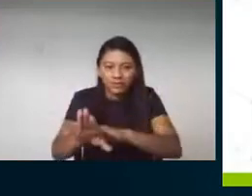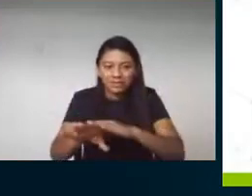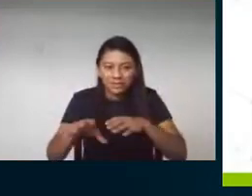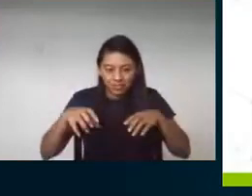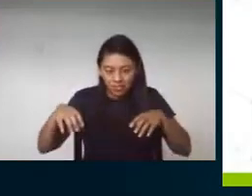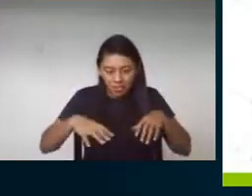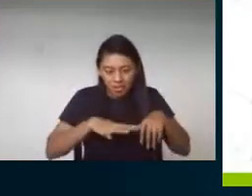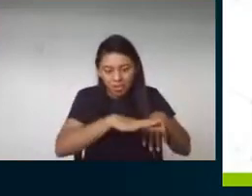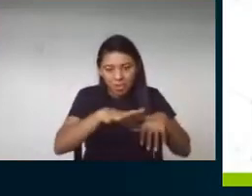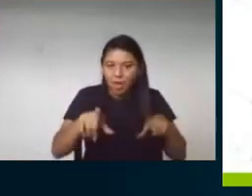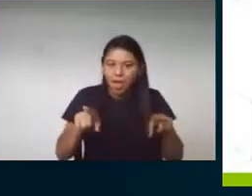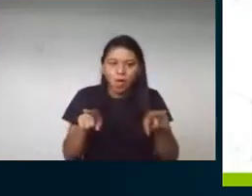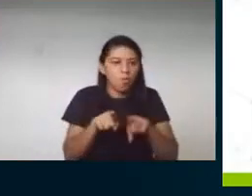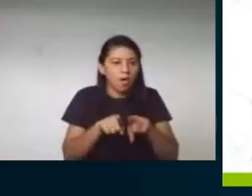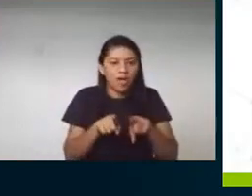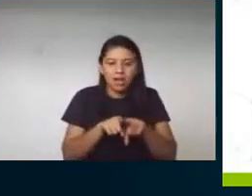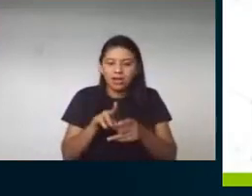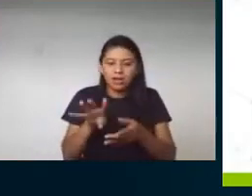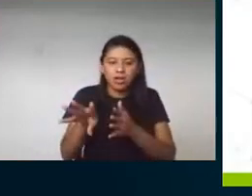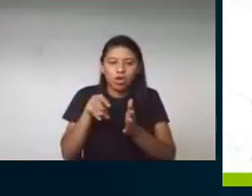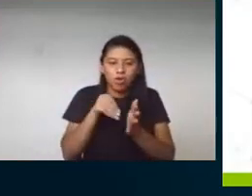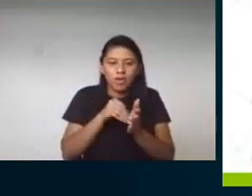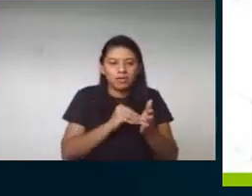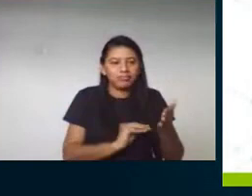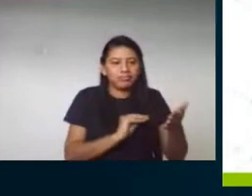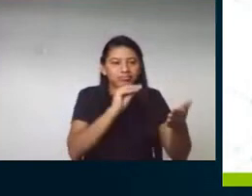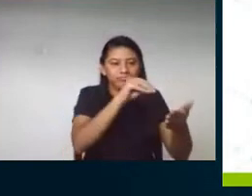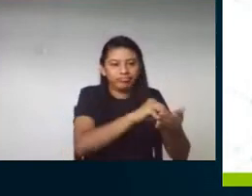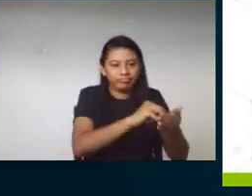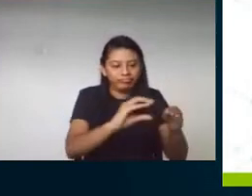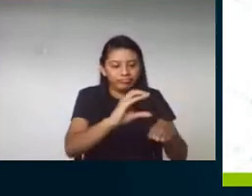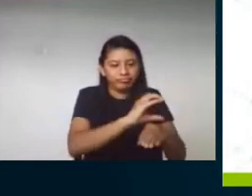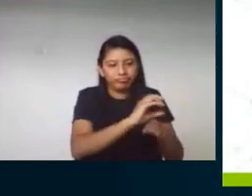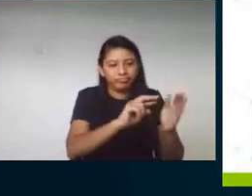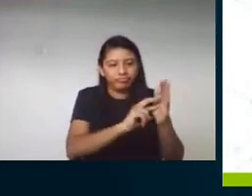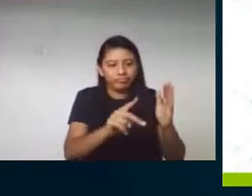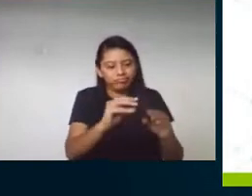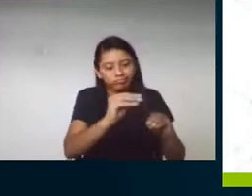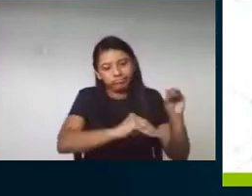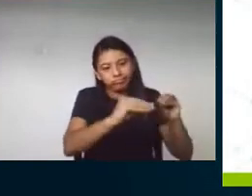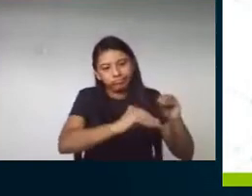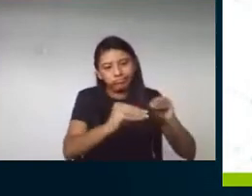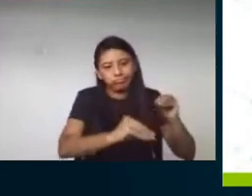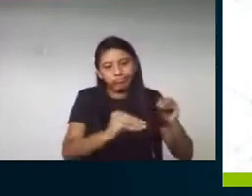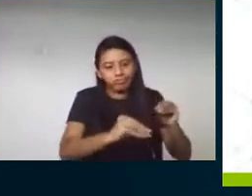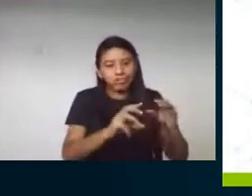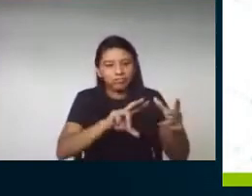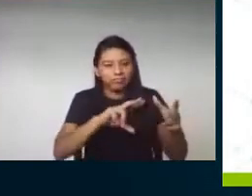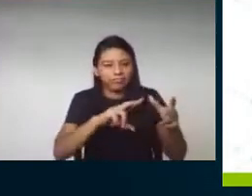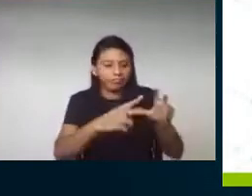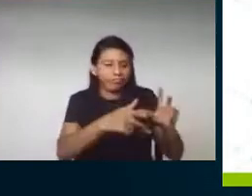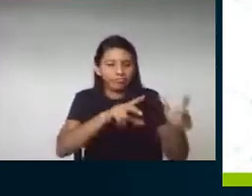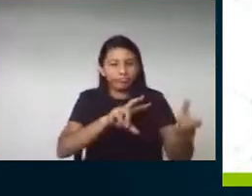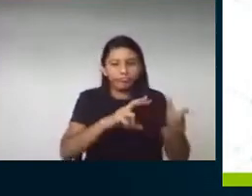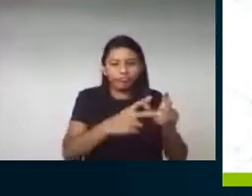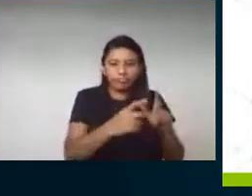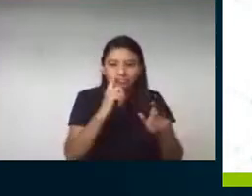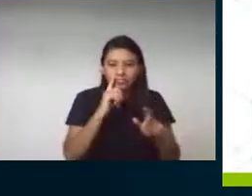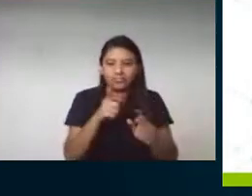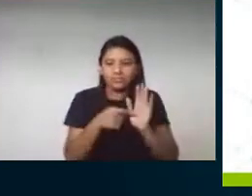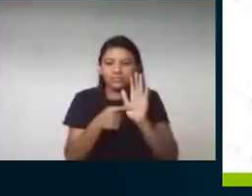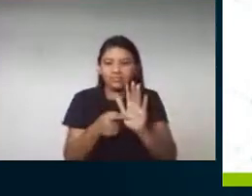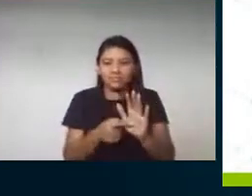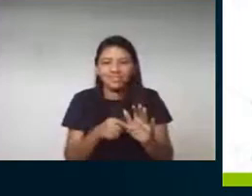donde comienza el proceso. Entonces, lo primero es un análisis sobre el canal parcial. Este es el canal parcial ya en detalle. Vemos la compuertica que